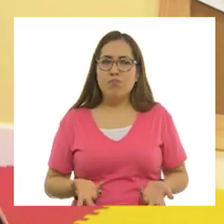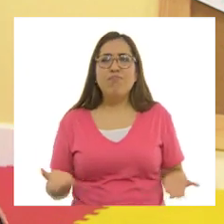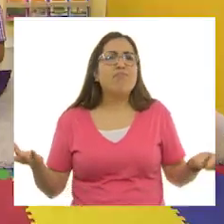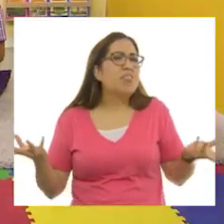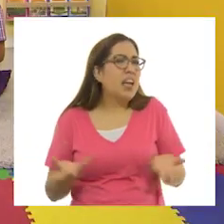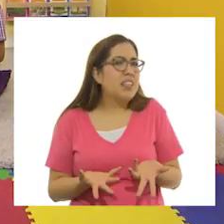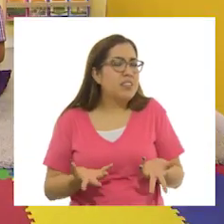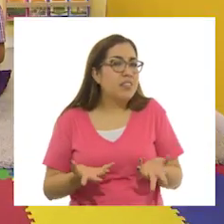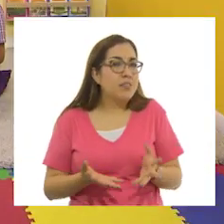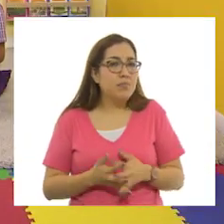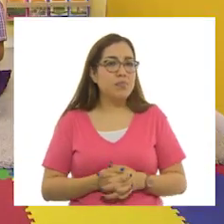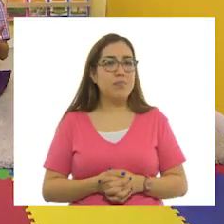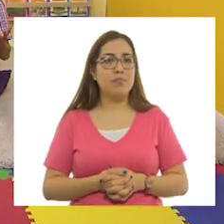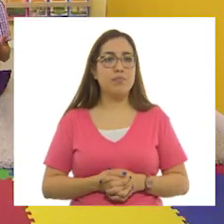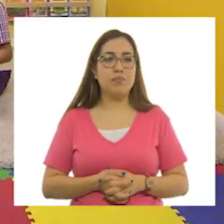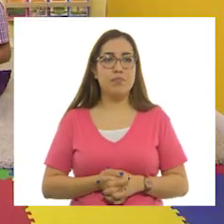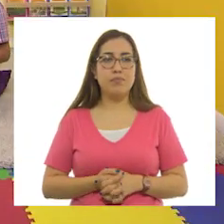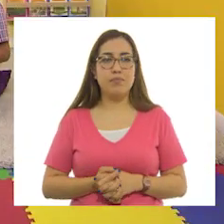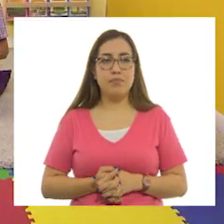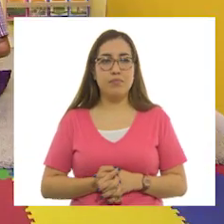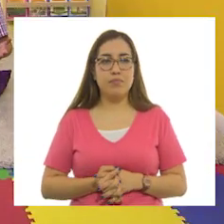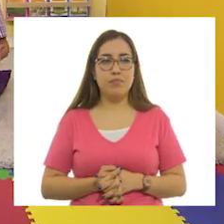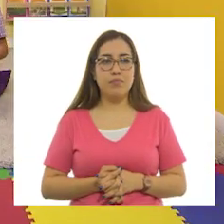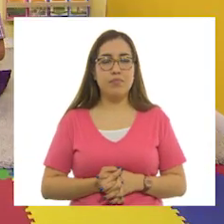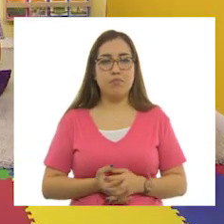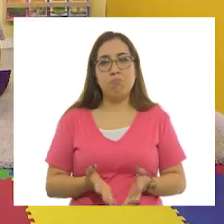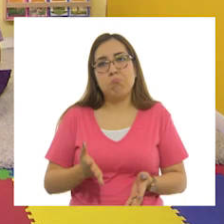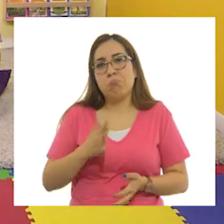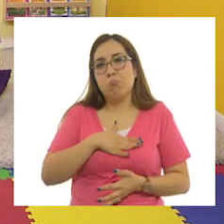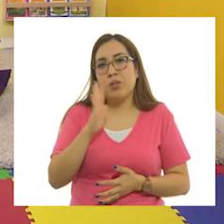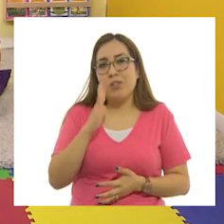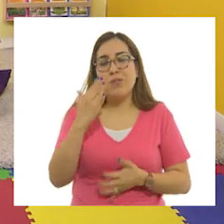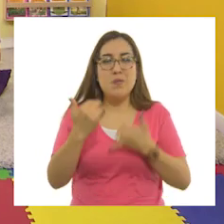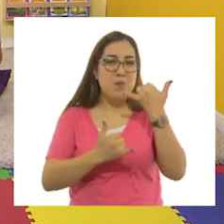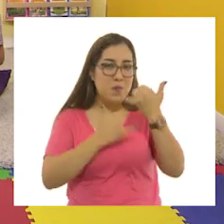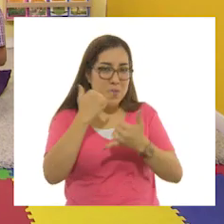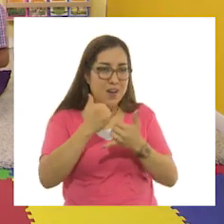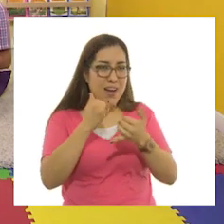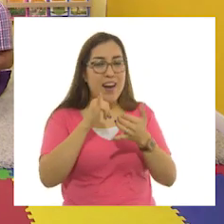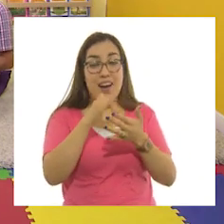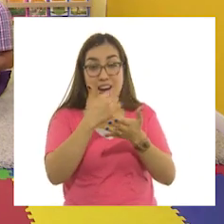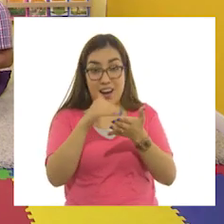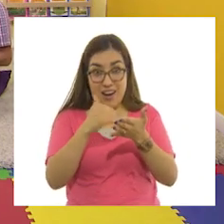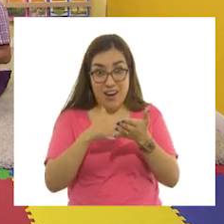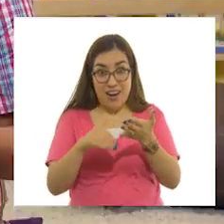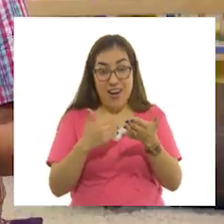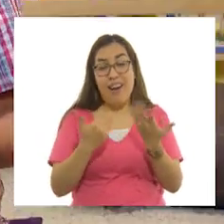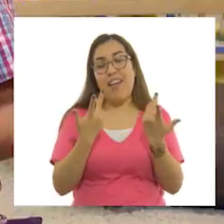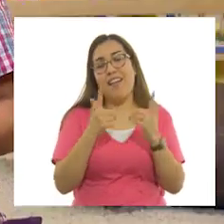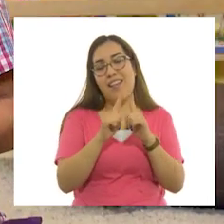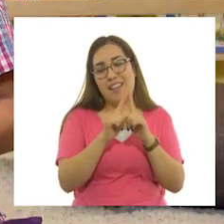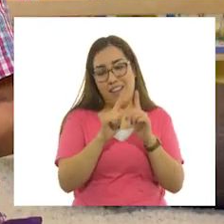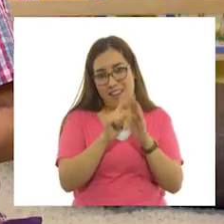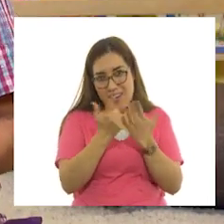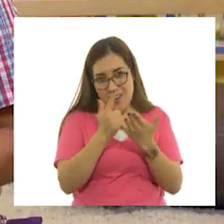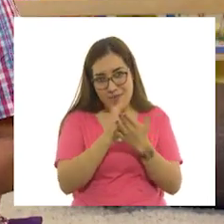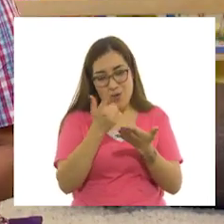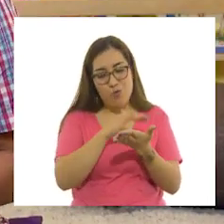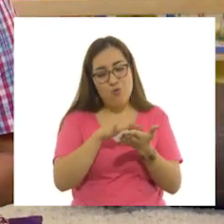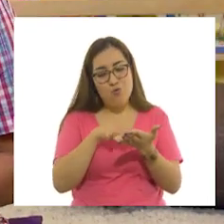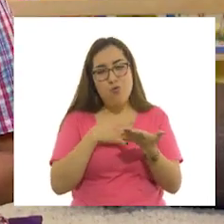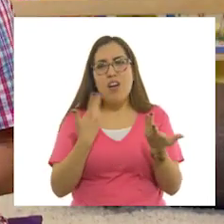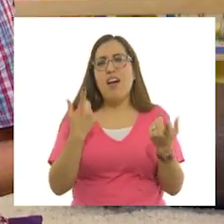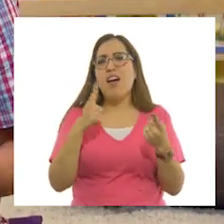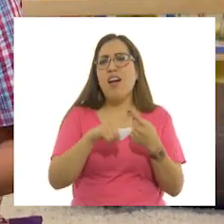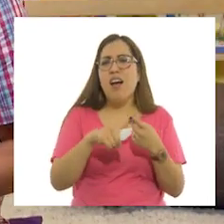pijamada pues jugaríamos con la literatura en muchas de sus formas relatos canciones